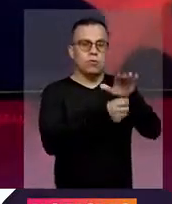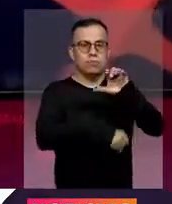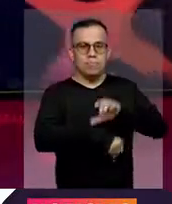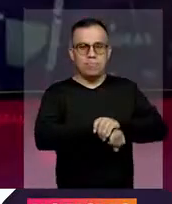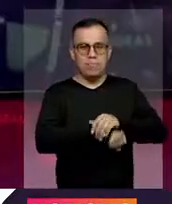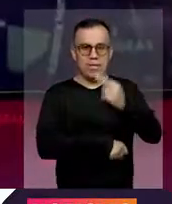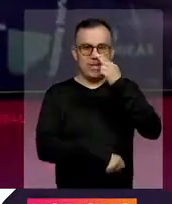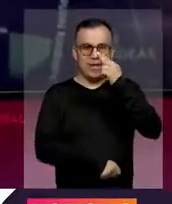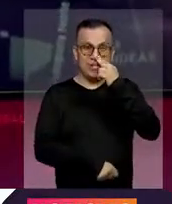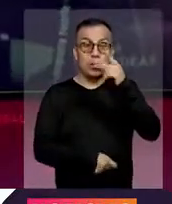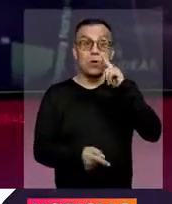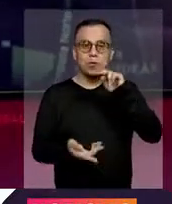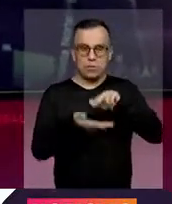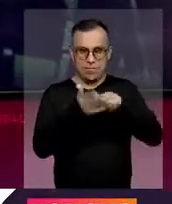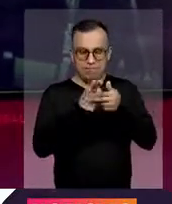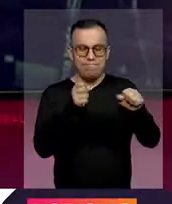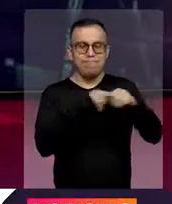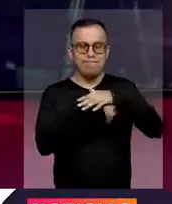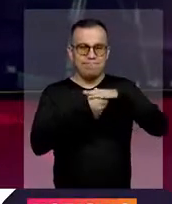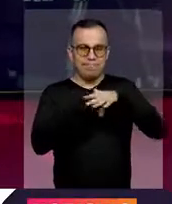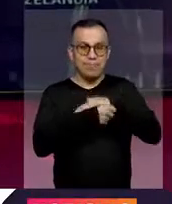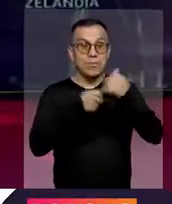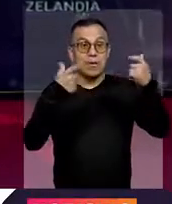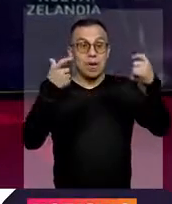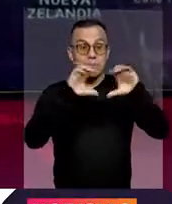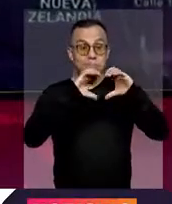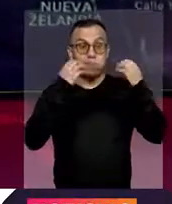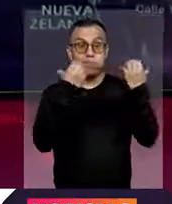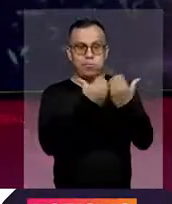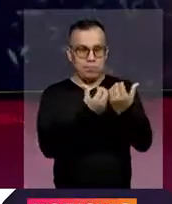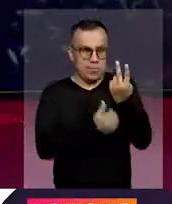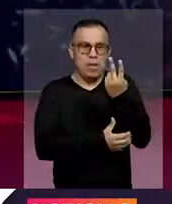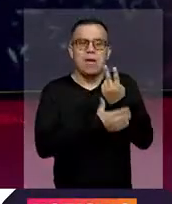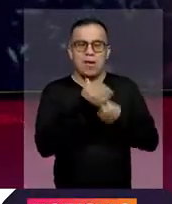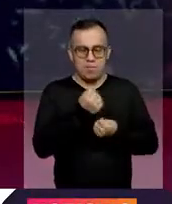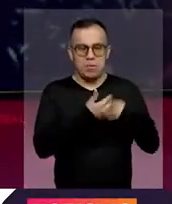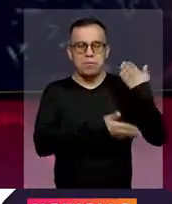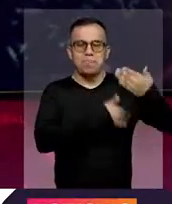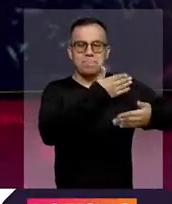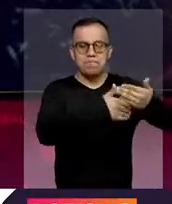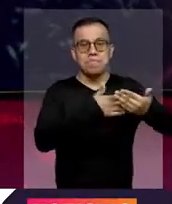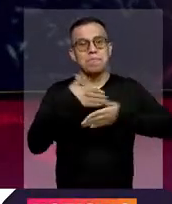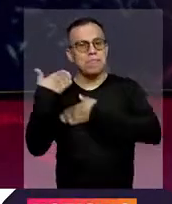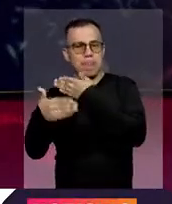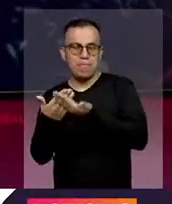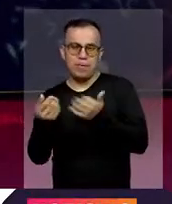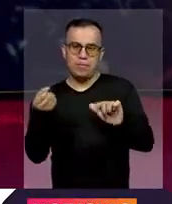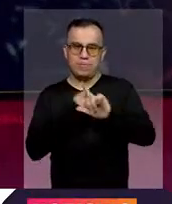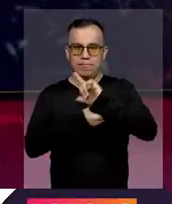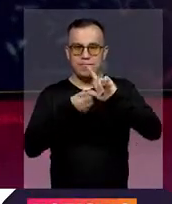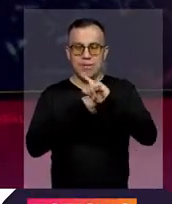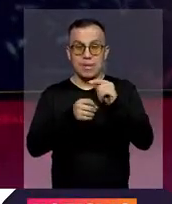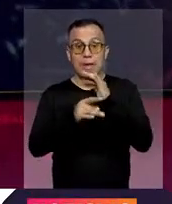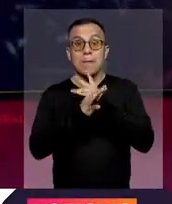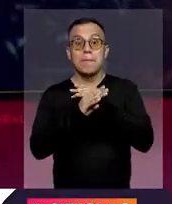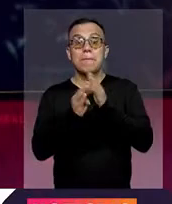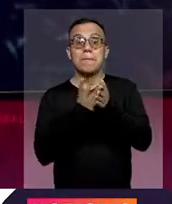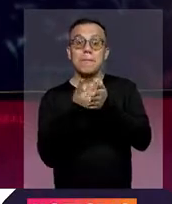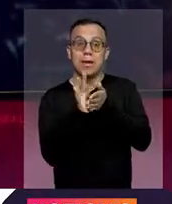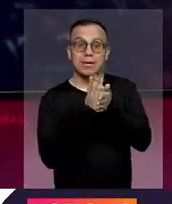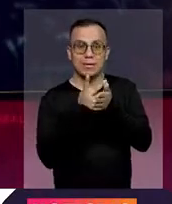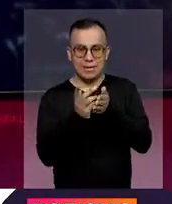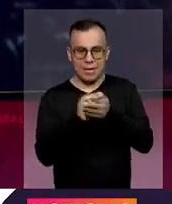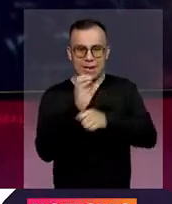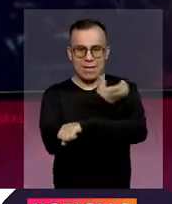hincha de Nacional que protagonizó actos violentos en el Campín. De igual forma, se adelantaron operativos en las localidades de Los Mártires, Candelaria